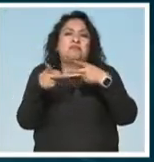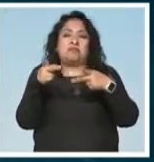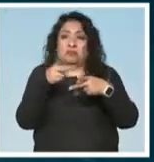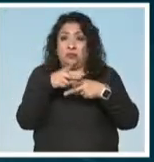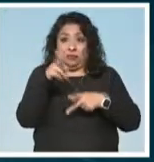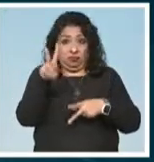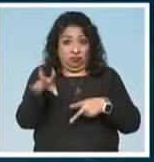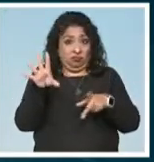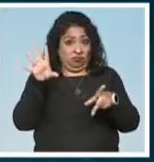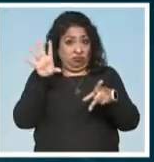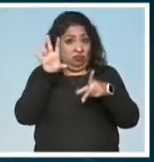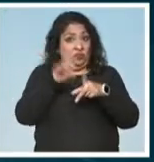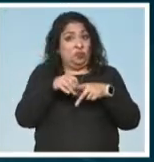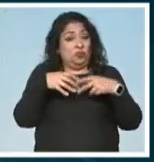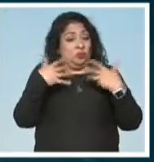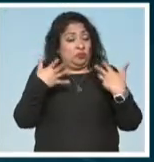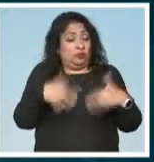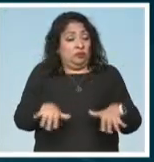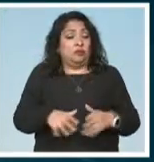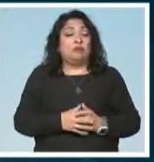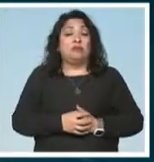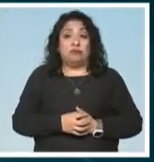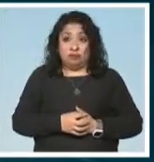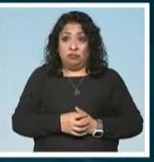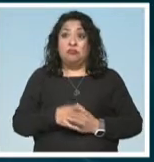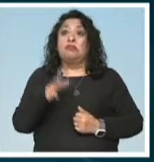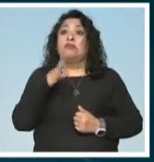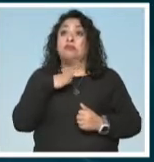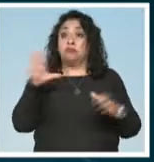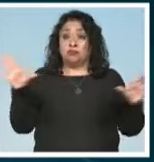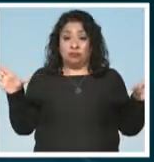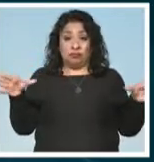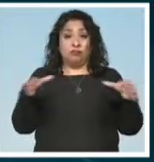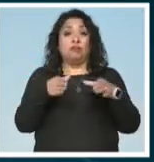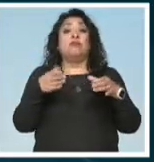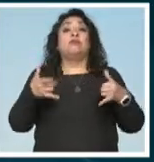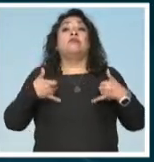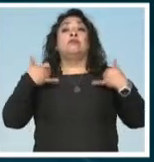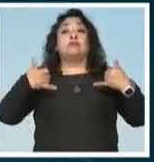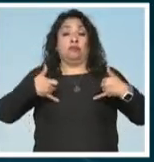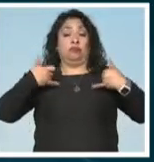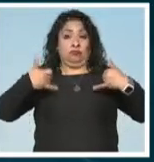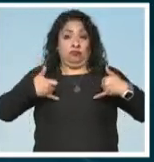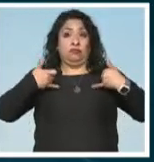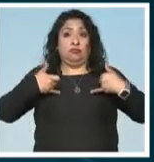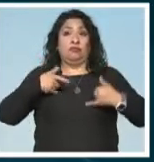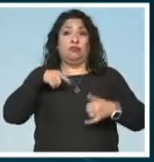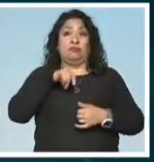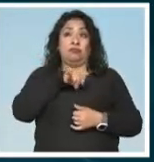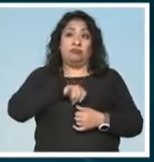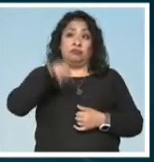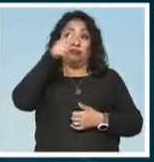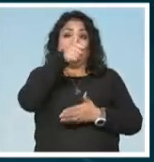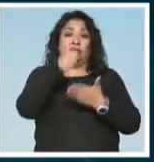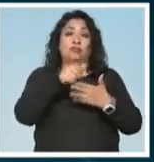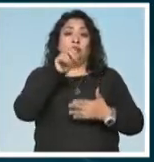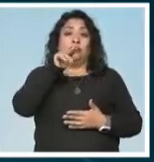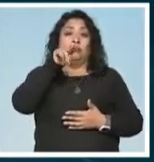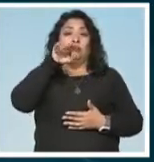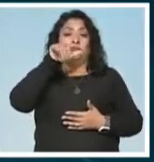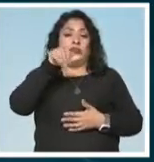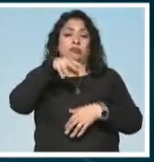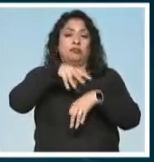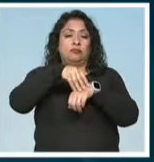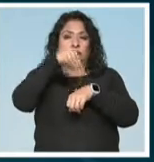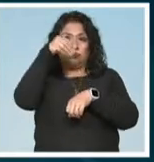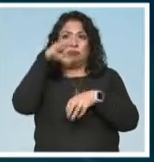lo que ha logrado es, como decía yo, crear una comunidad de jóvenes en esta lejana ciudad de Umeå, en